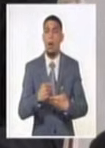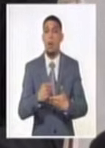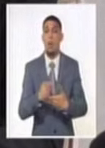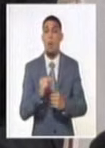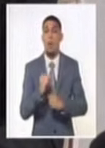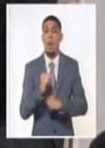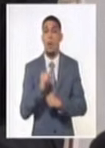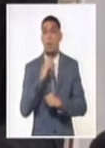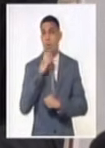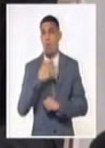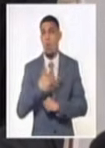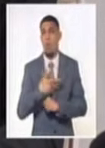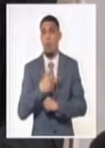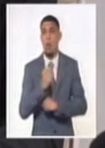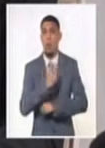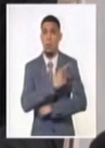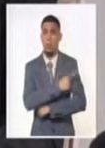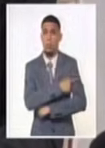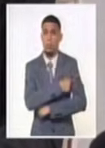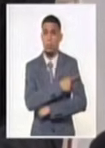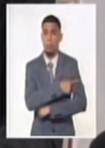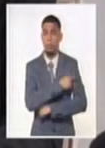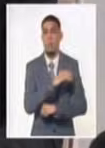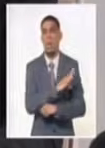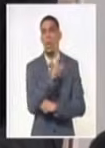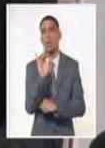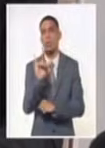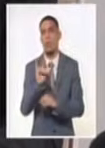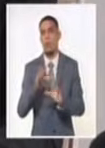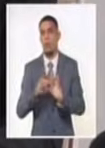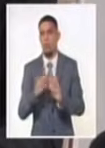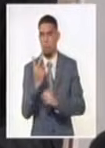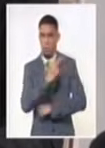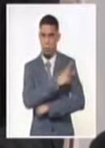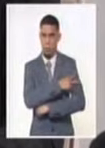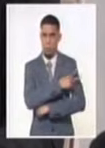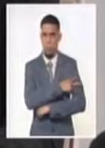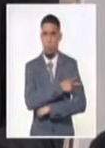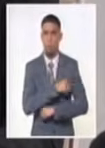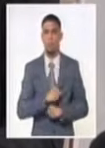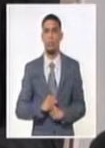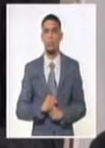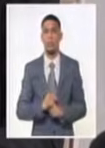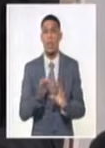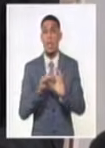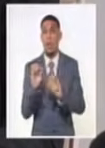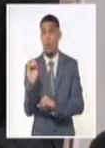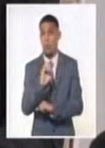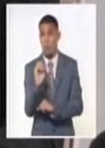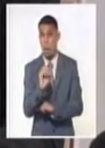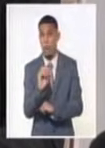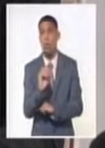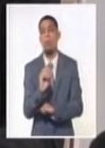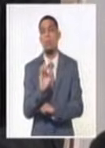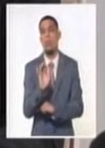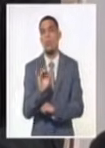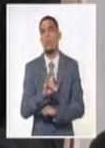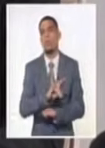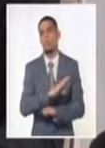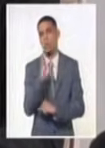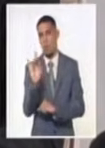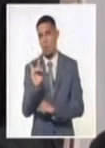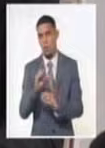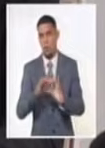grado. O sea, es una experiencia realmente bella, lo hemos visitado varias veces. Y aprovecho incluso para decir, porque como es en la UCI,